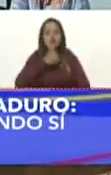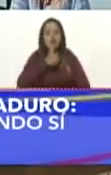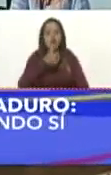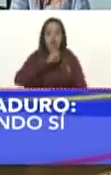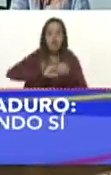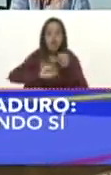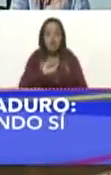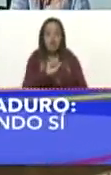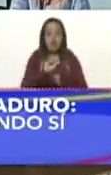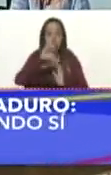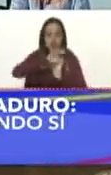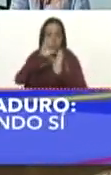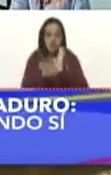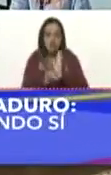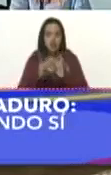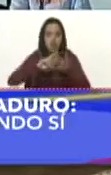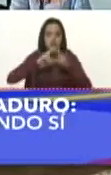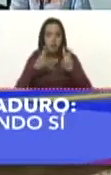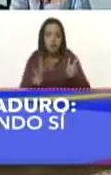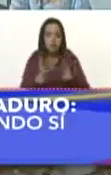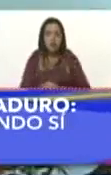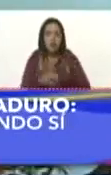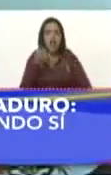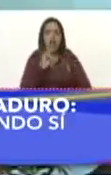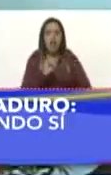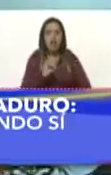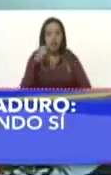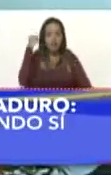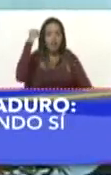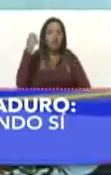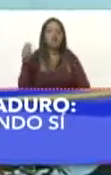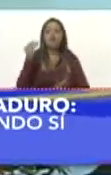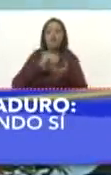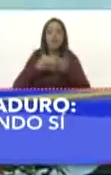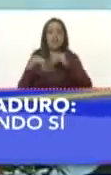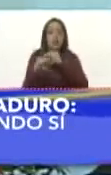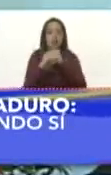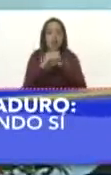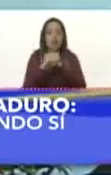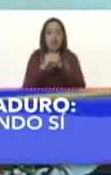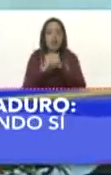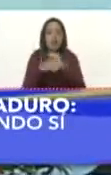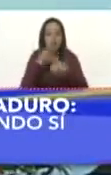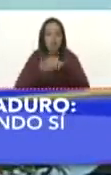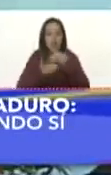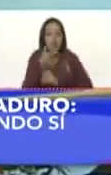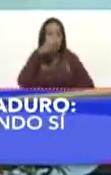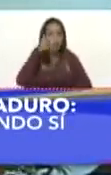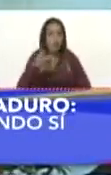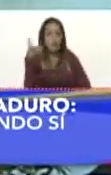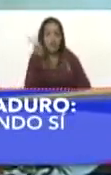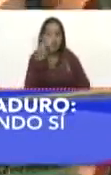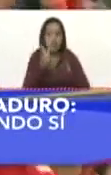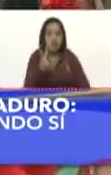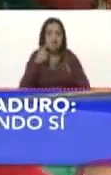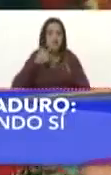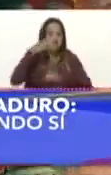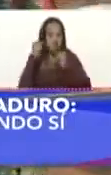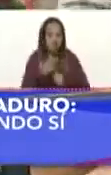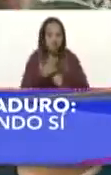defendiendo la Constitución y la paz, van a triunfar también como triunfó el pueblo de Venezuela. Estoy